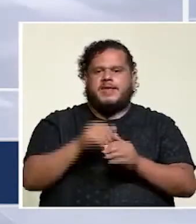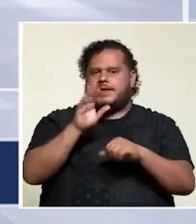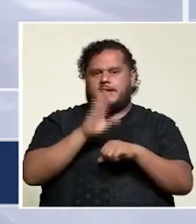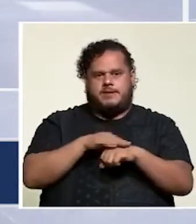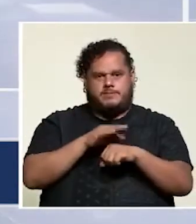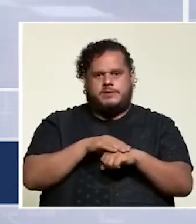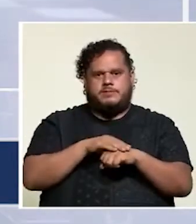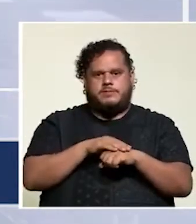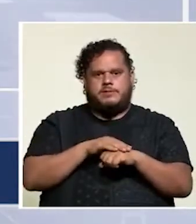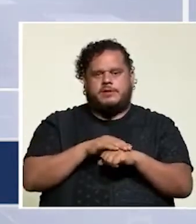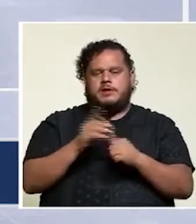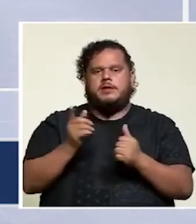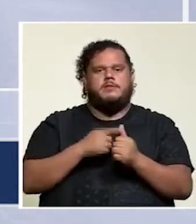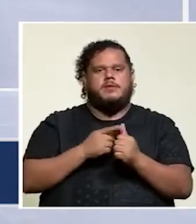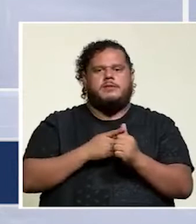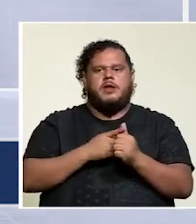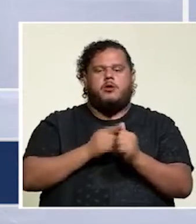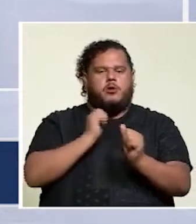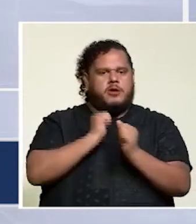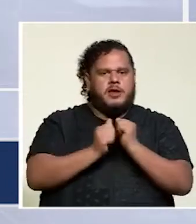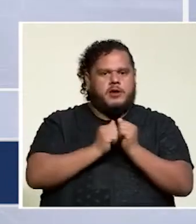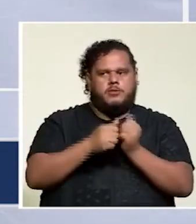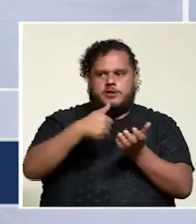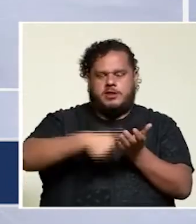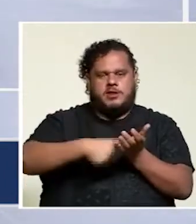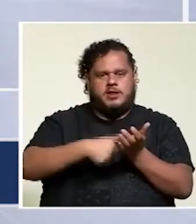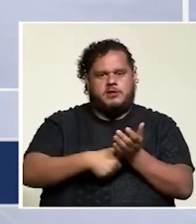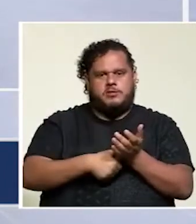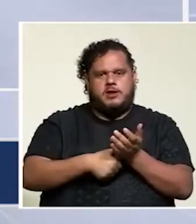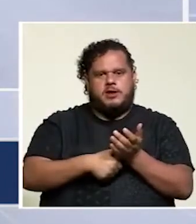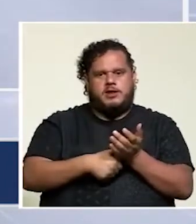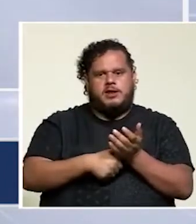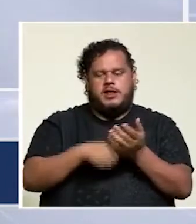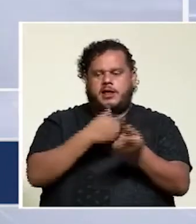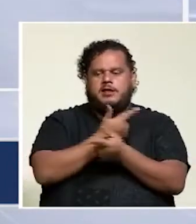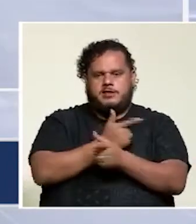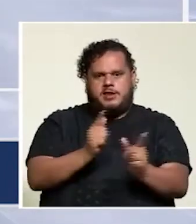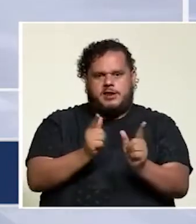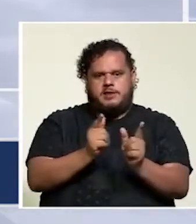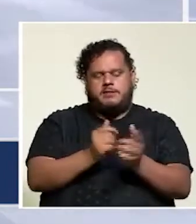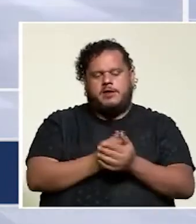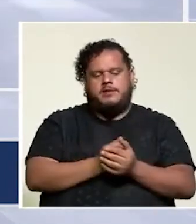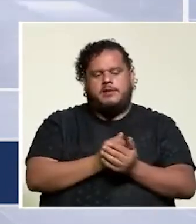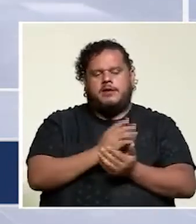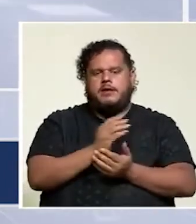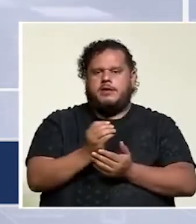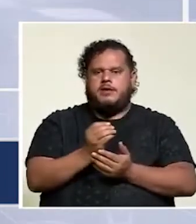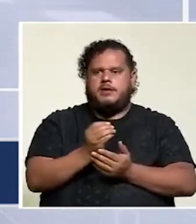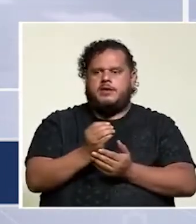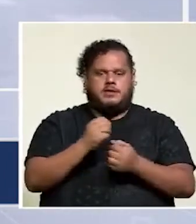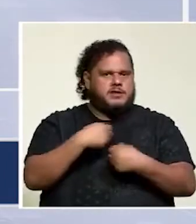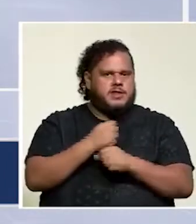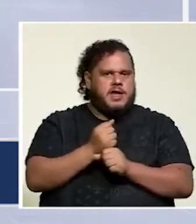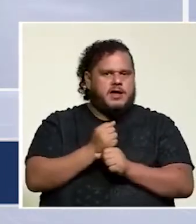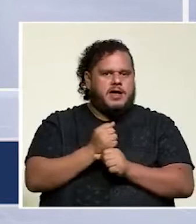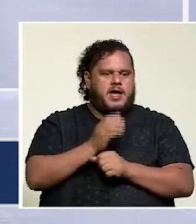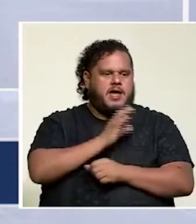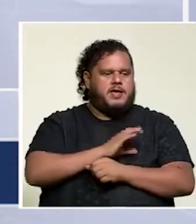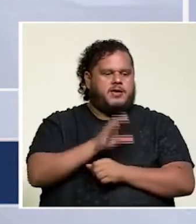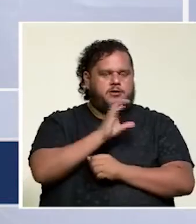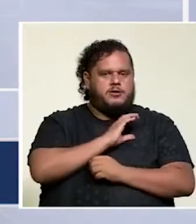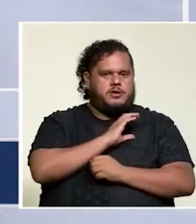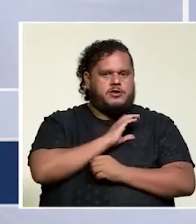permitan, primero, que la competencia electoral se libre, digamos, y se realice en